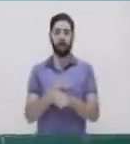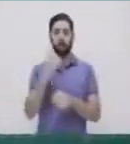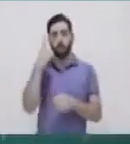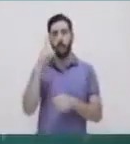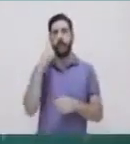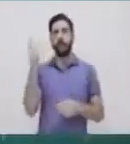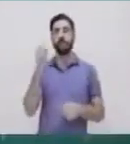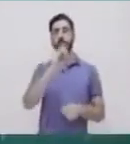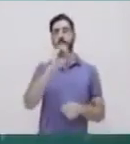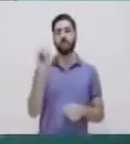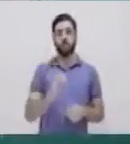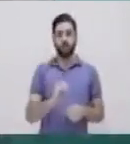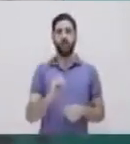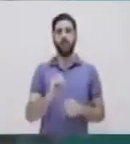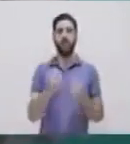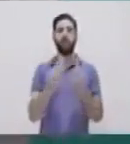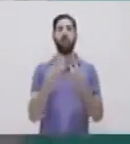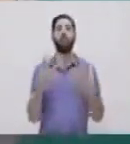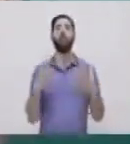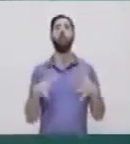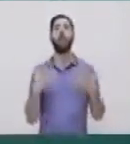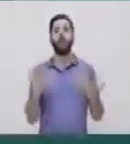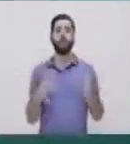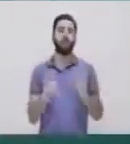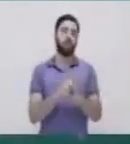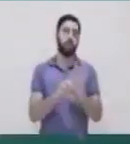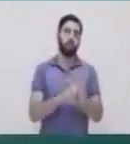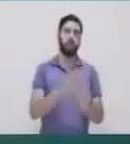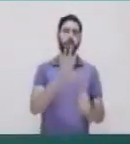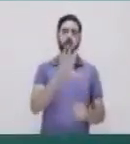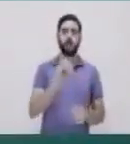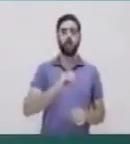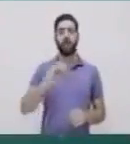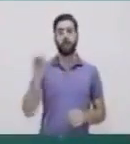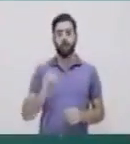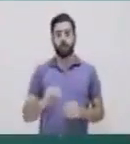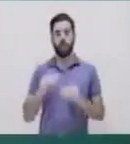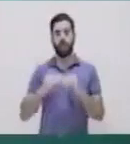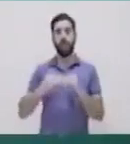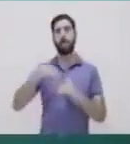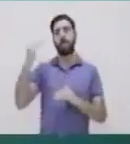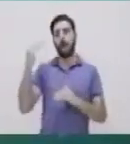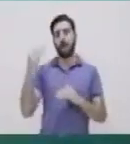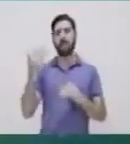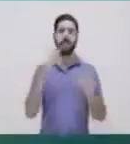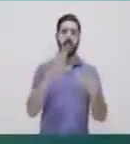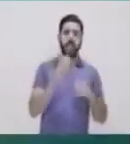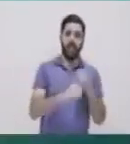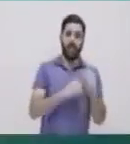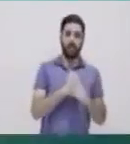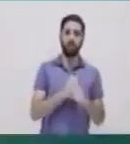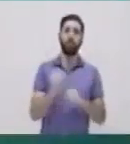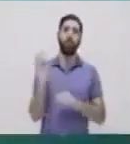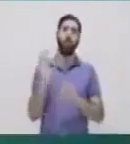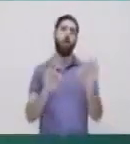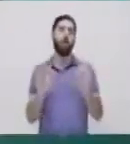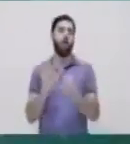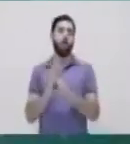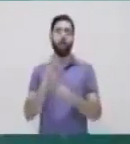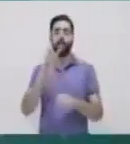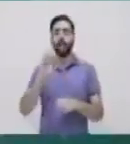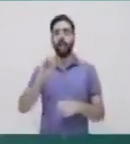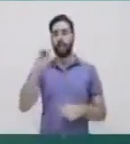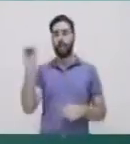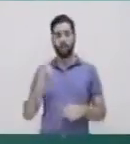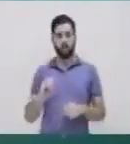de porcentajes en cuanto hay un 50% que es mayor a 10 años, o el